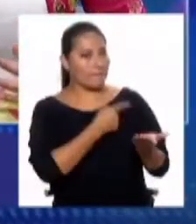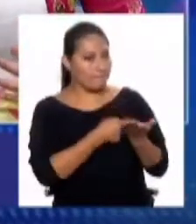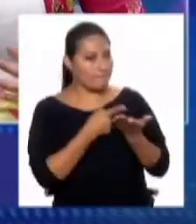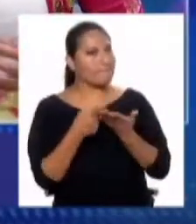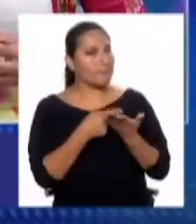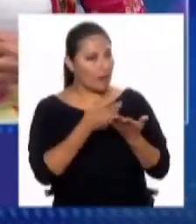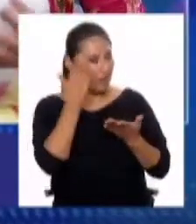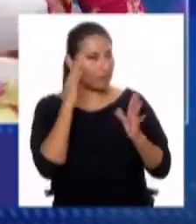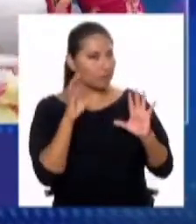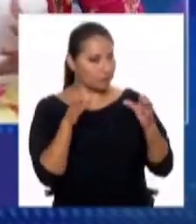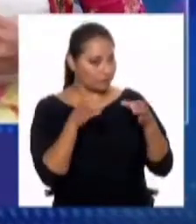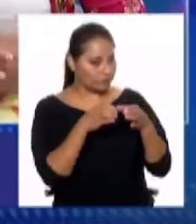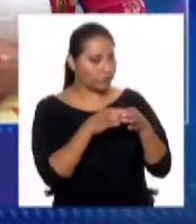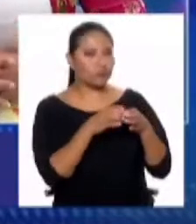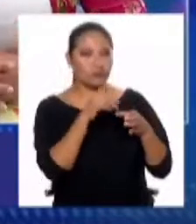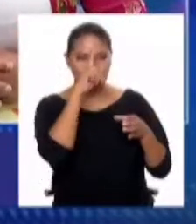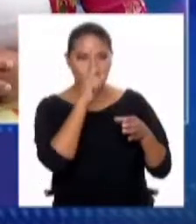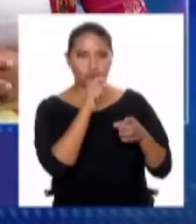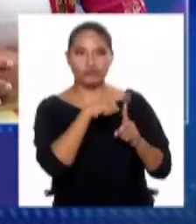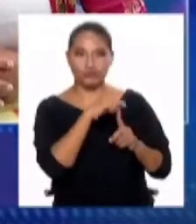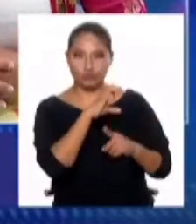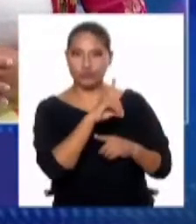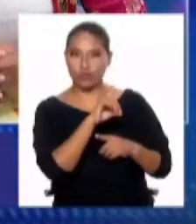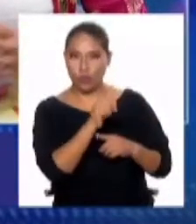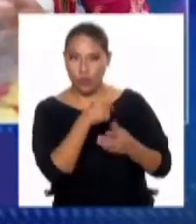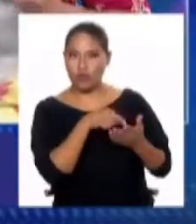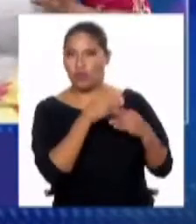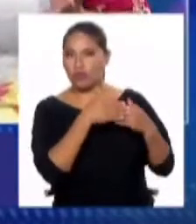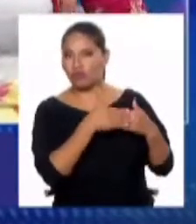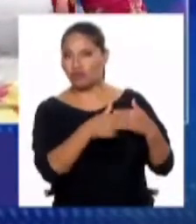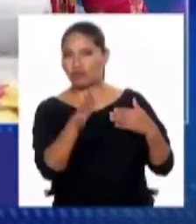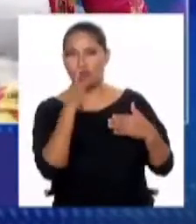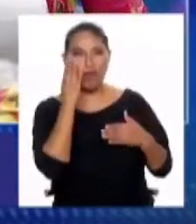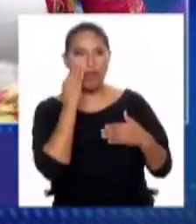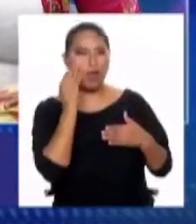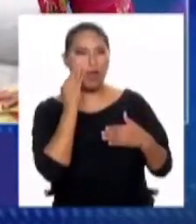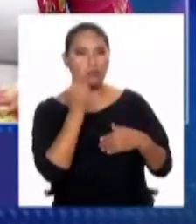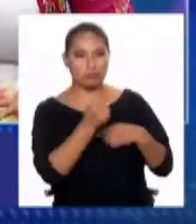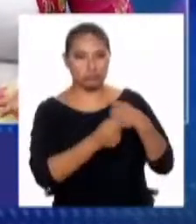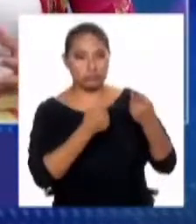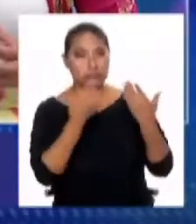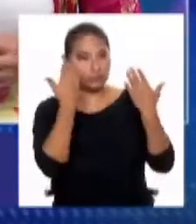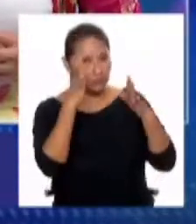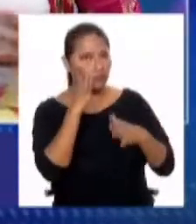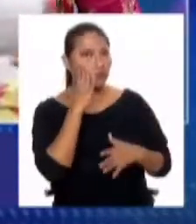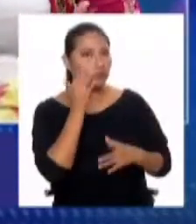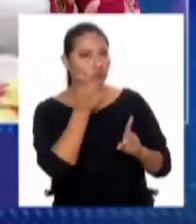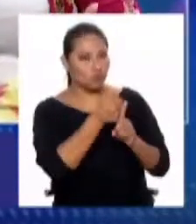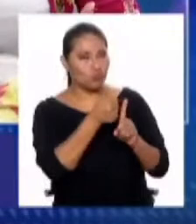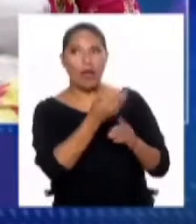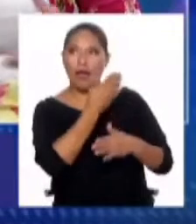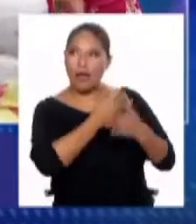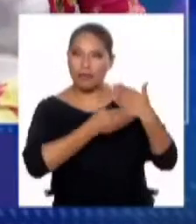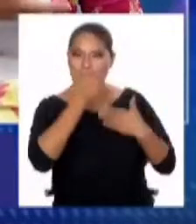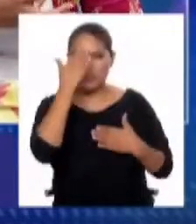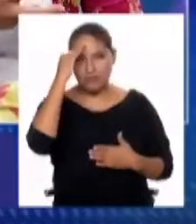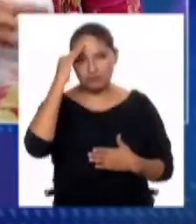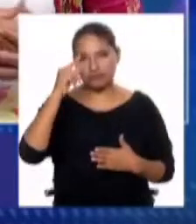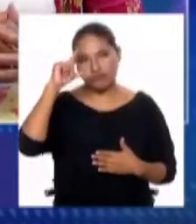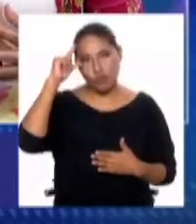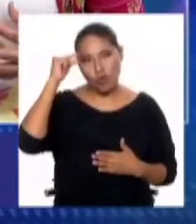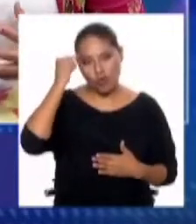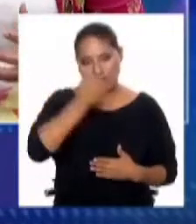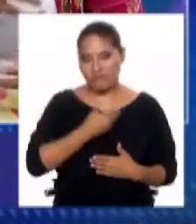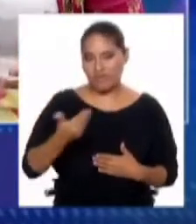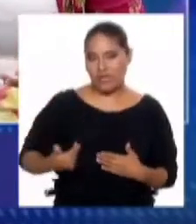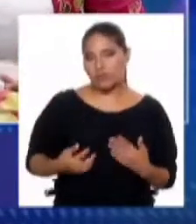una trayectoria como funcionario de organismos multilaterales. Con esa experiencia, habiendo sido parte de un gobierno que lamentablemente tiene cosas